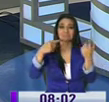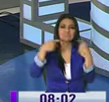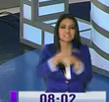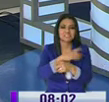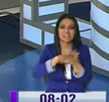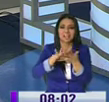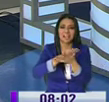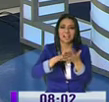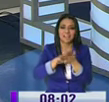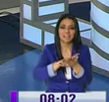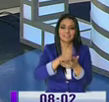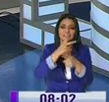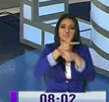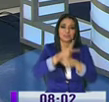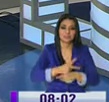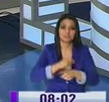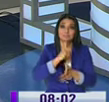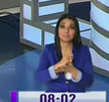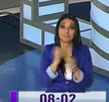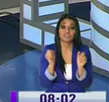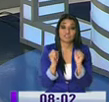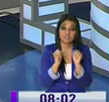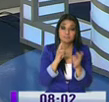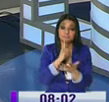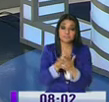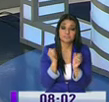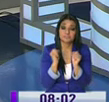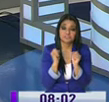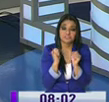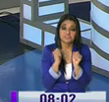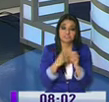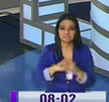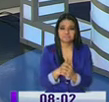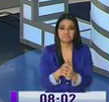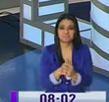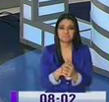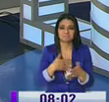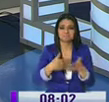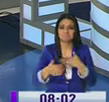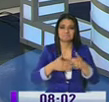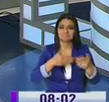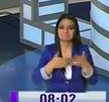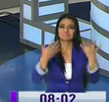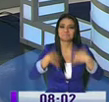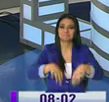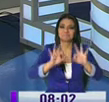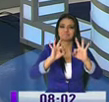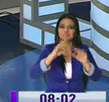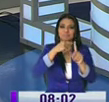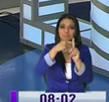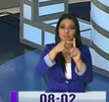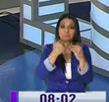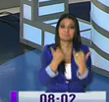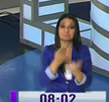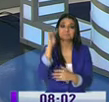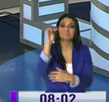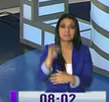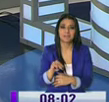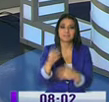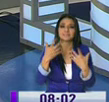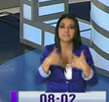bastante frío está siendo así que nada vecinos y amigos aquí estamos con vuestra energía es día martes